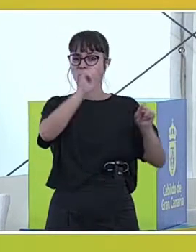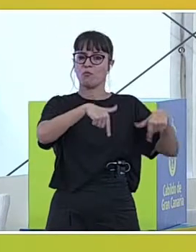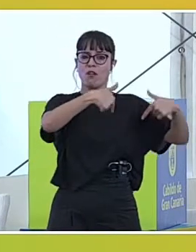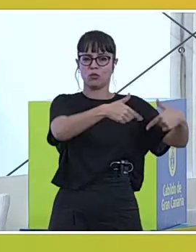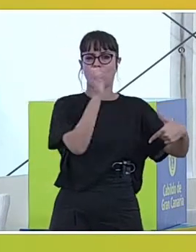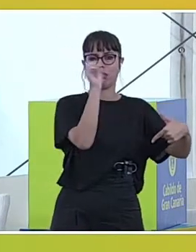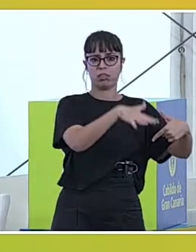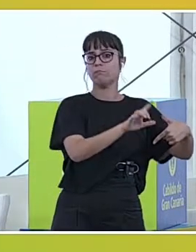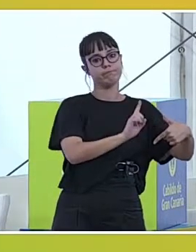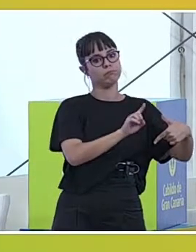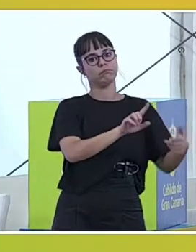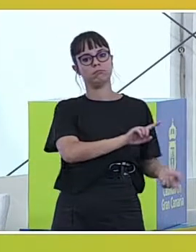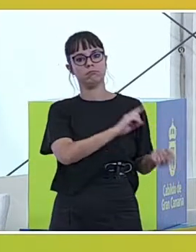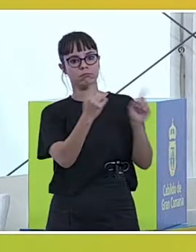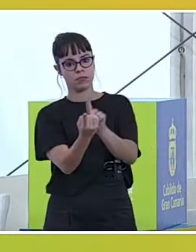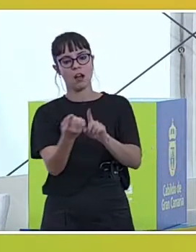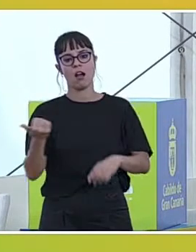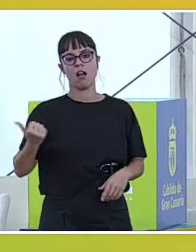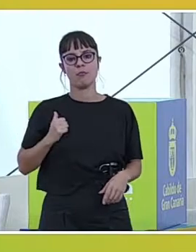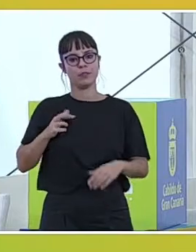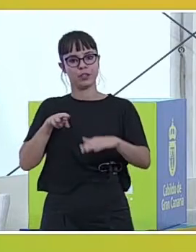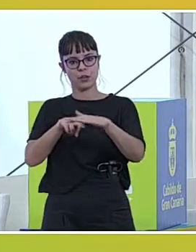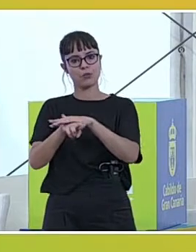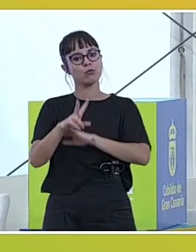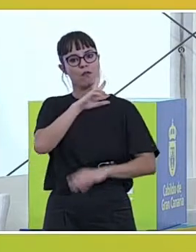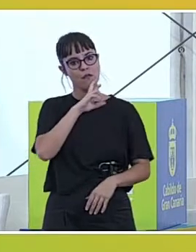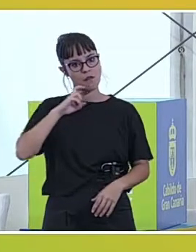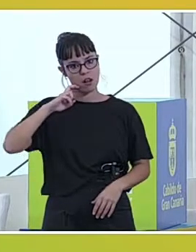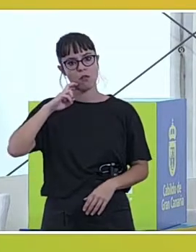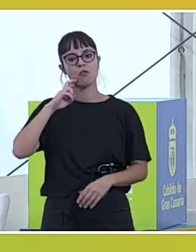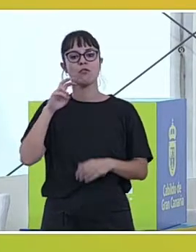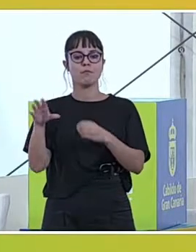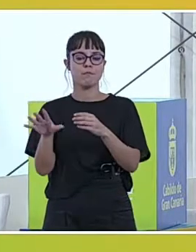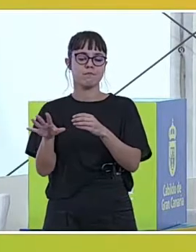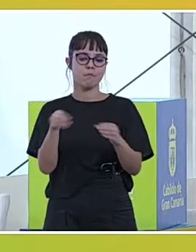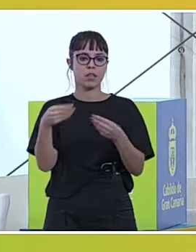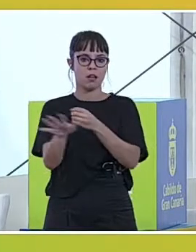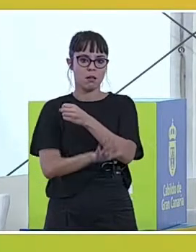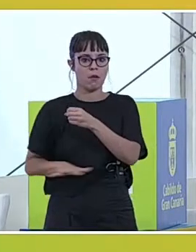un recurso de alto valor, una materia prima de donde poder obtener beneficios.